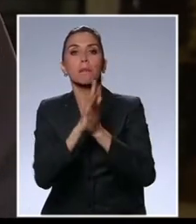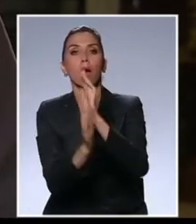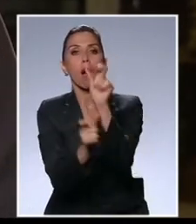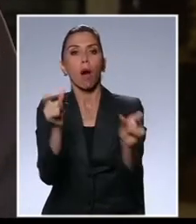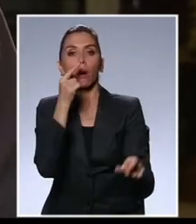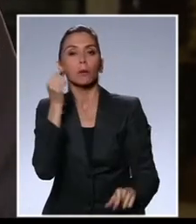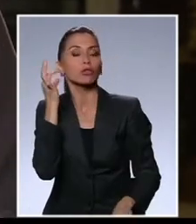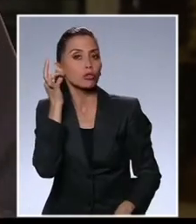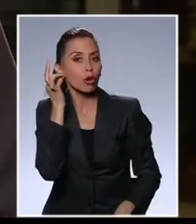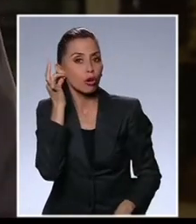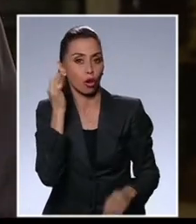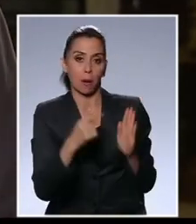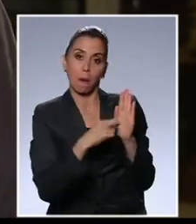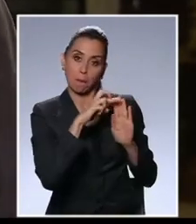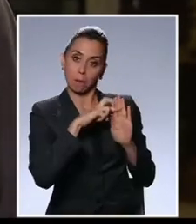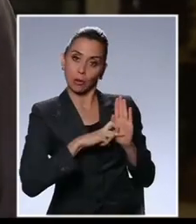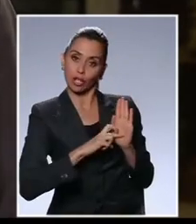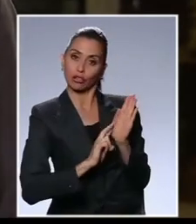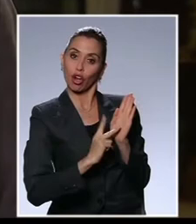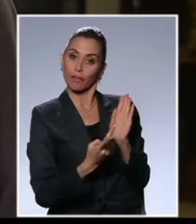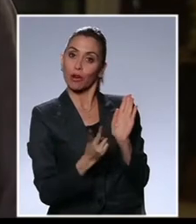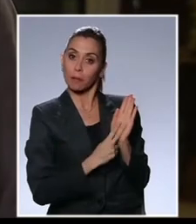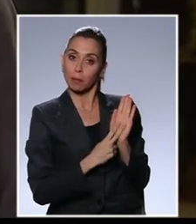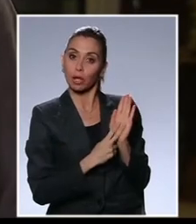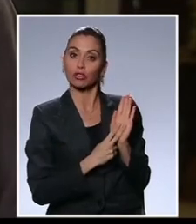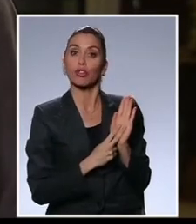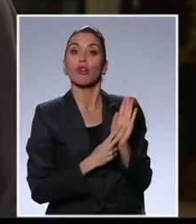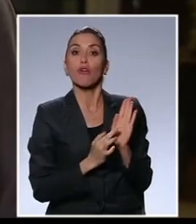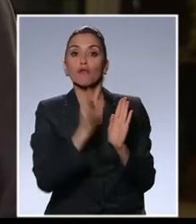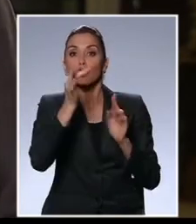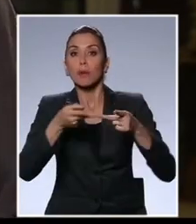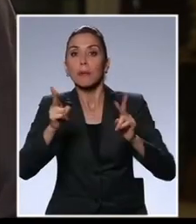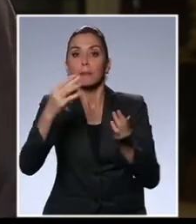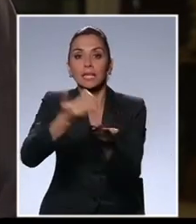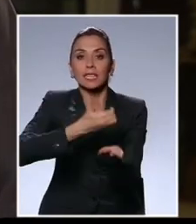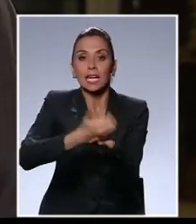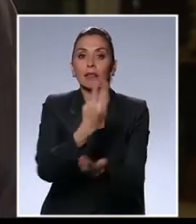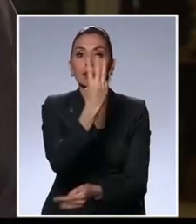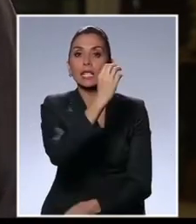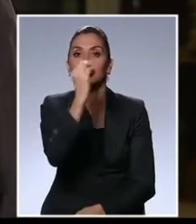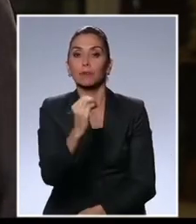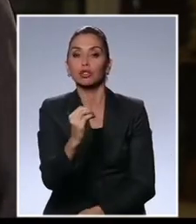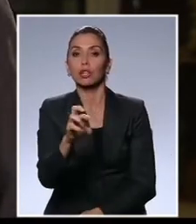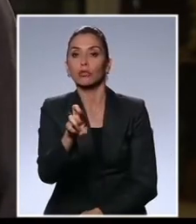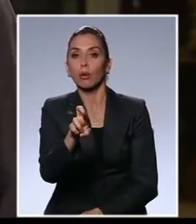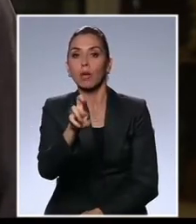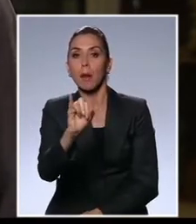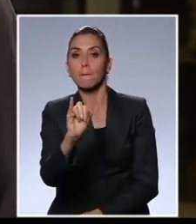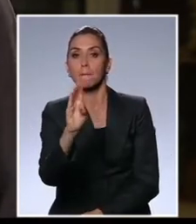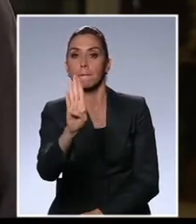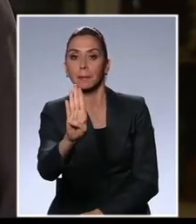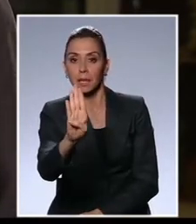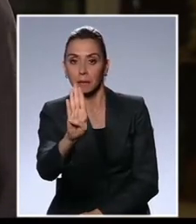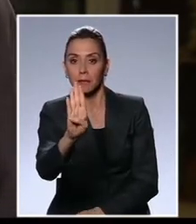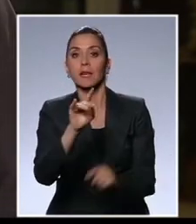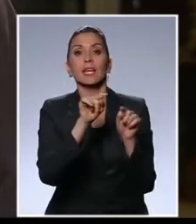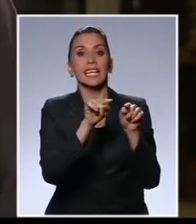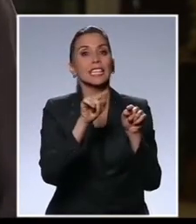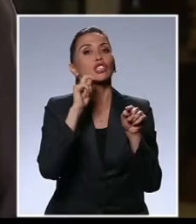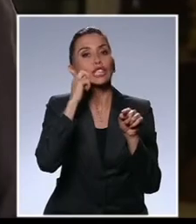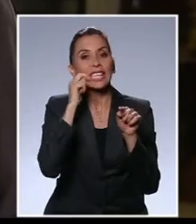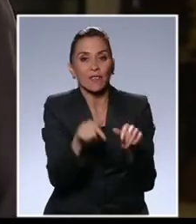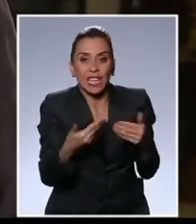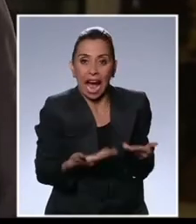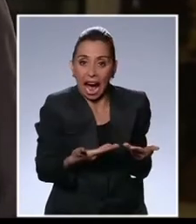y todas el proyecto de reforma tributaria nos permitirá recaudar el 3% del producto interno bruto lo cual en